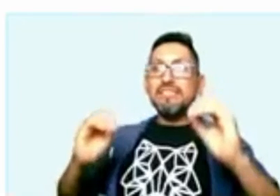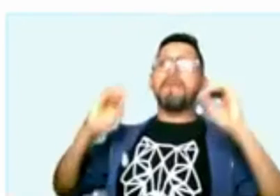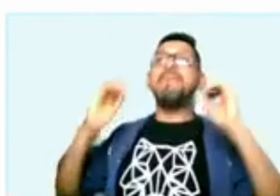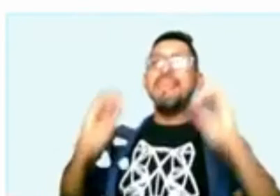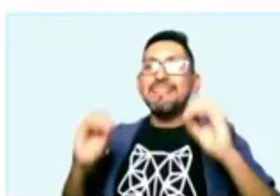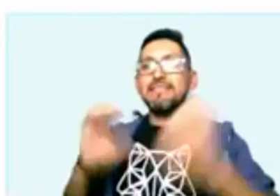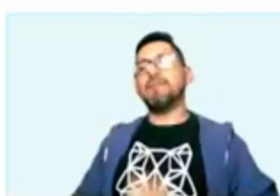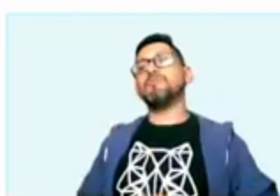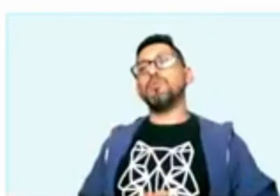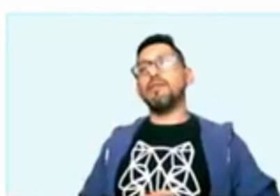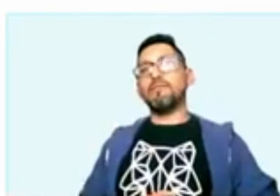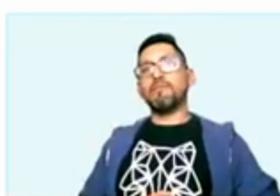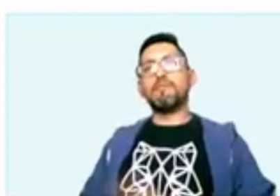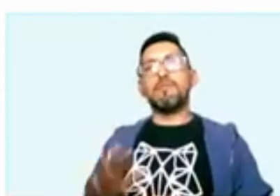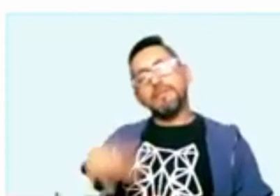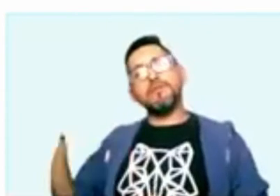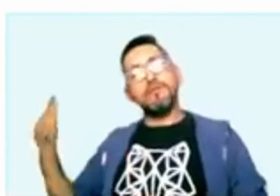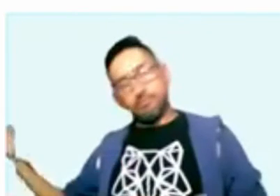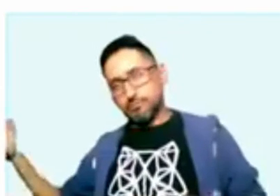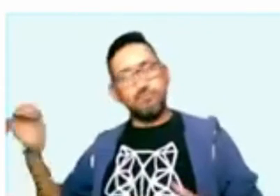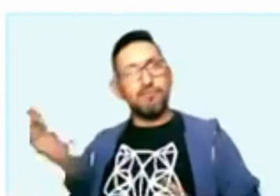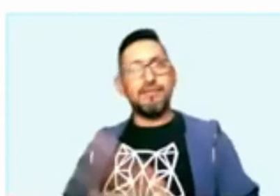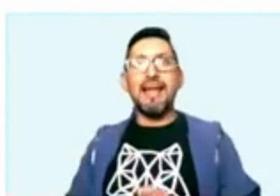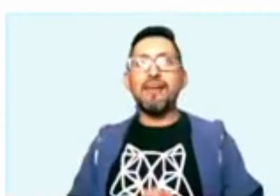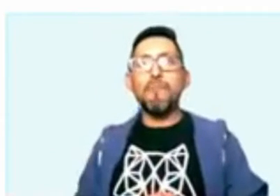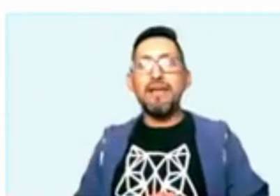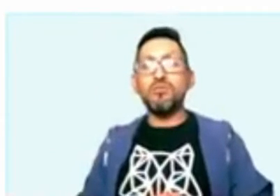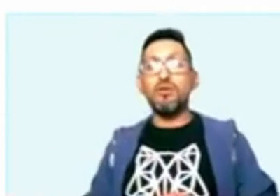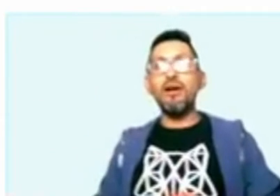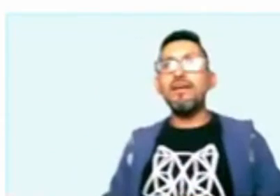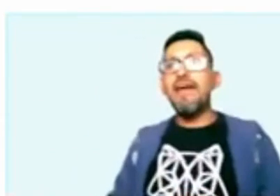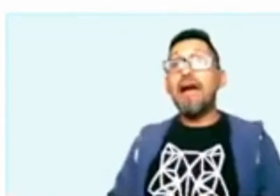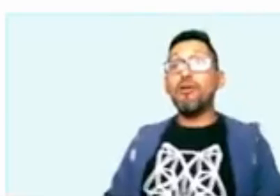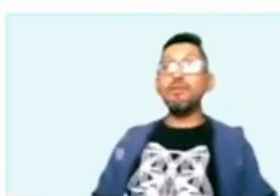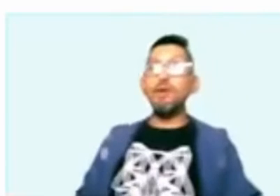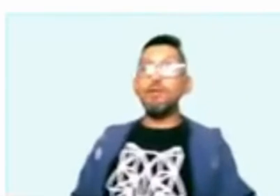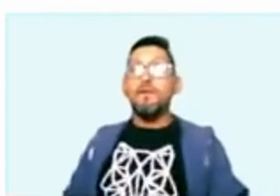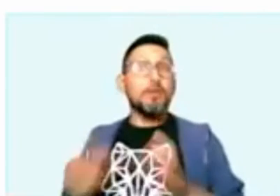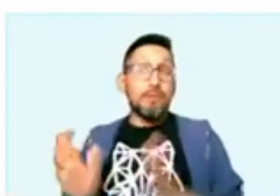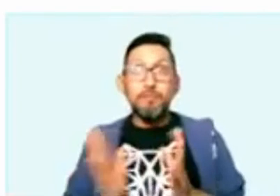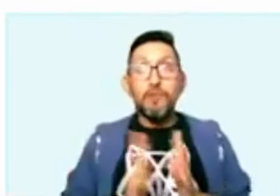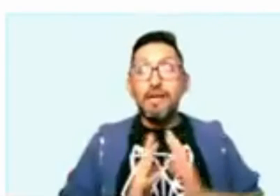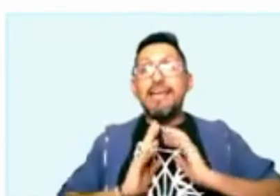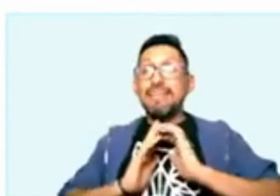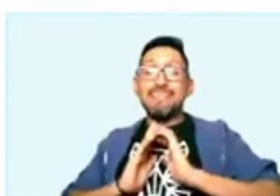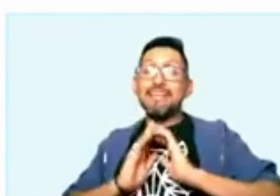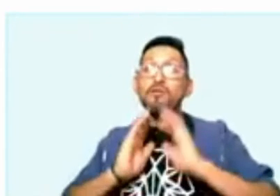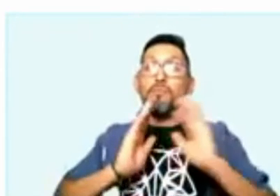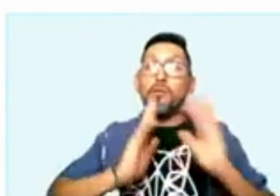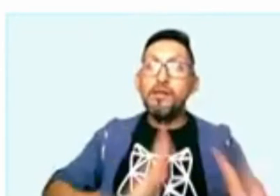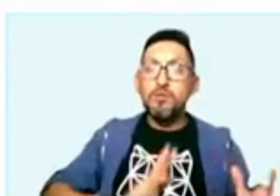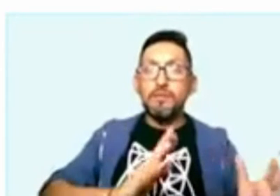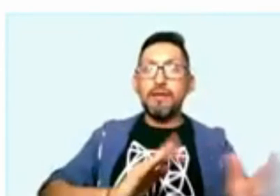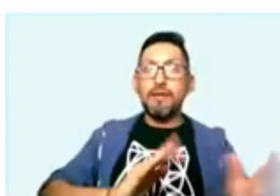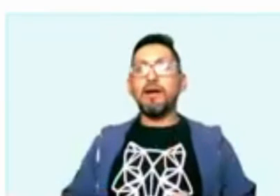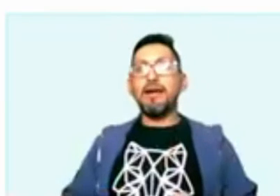ecosistema mientras teníamos ciudad. Por supuesto, a largo plazo no ha continuado, pero también fue el que se encargó de